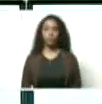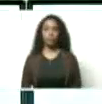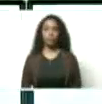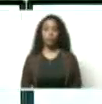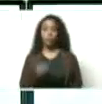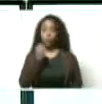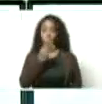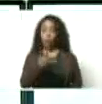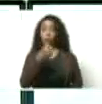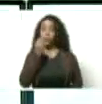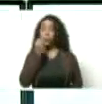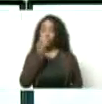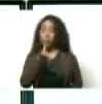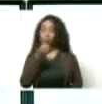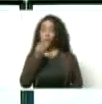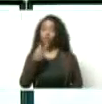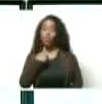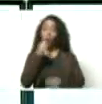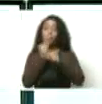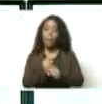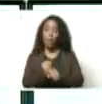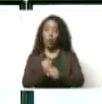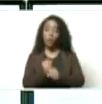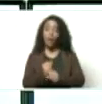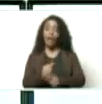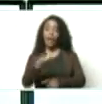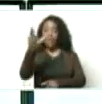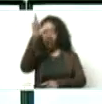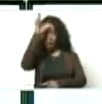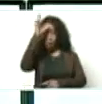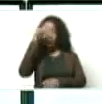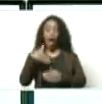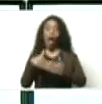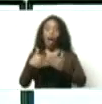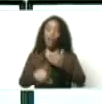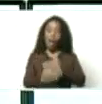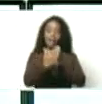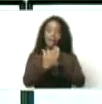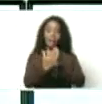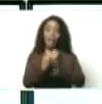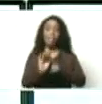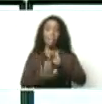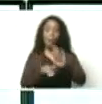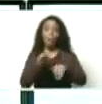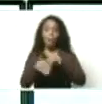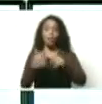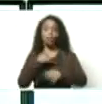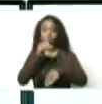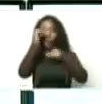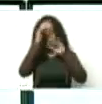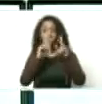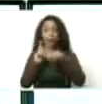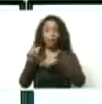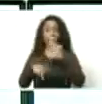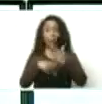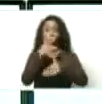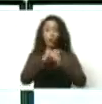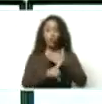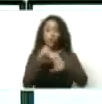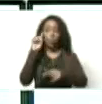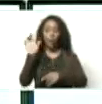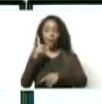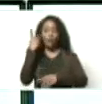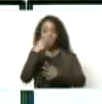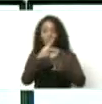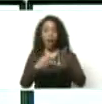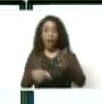bueno bueno bueno yo espero que hidrofalcón avance a paso de vencedores vamos a estar pendiente de este proyecto pues tiene